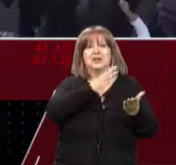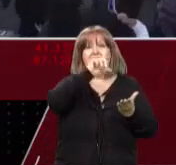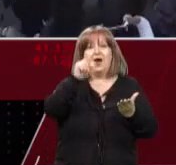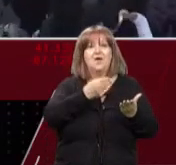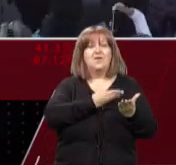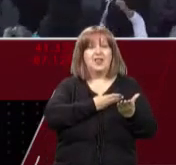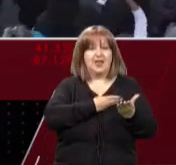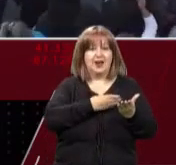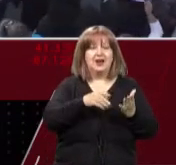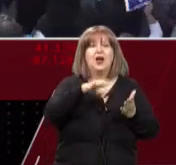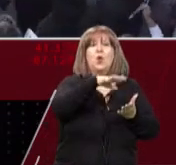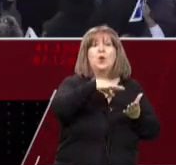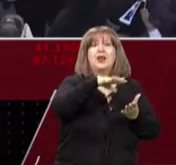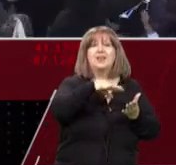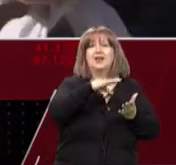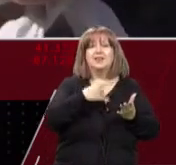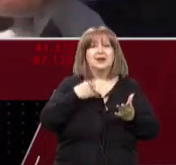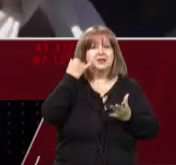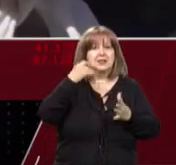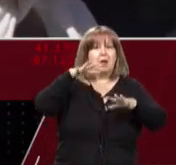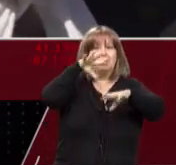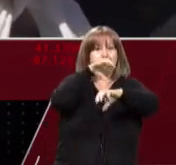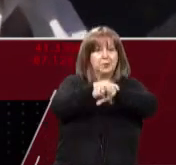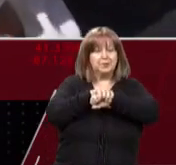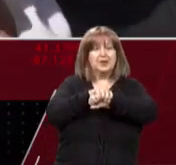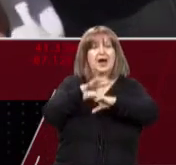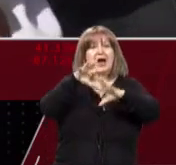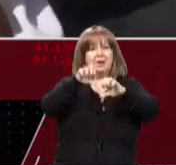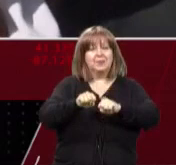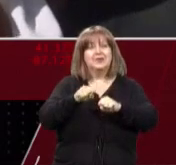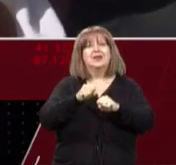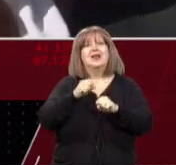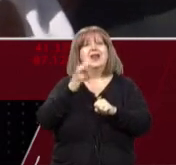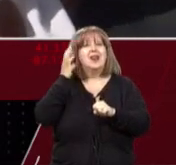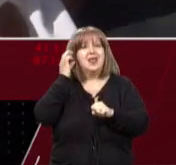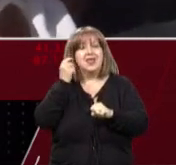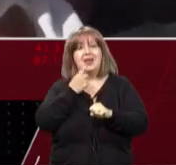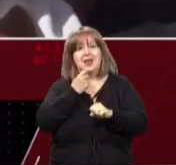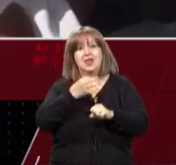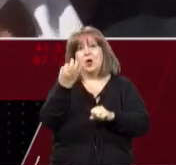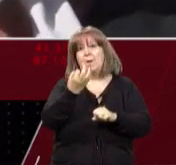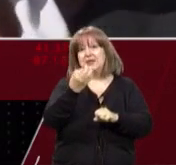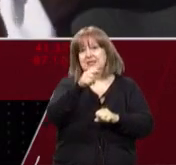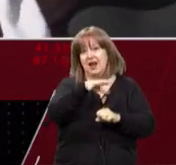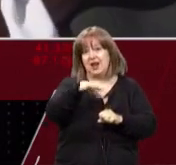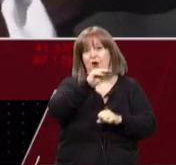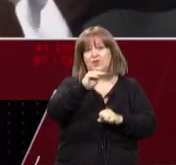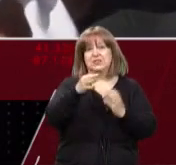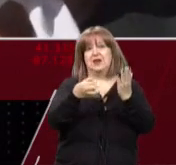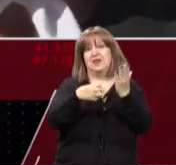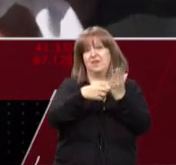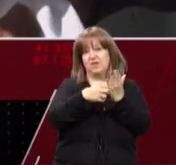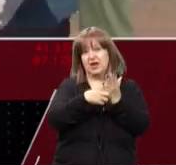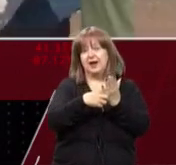de Apropiación de Niños y Niñas durante la última dictadura cívico-militar, que es una fiscalía especializada. Y es